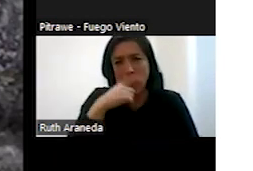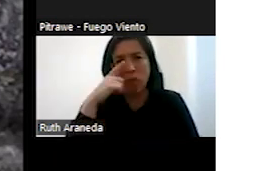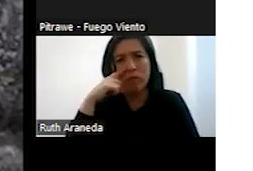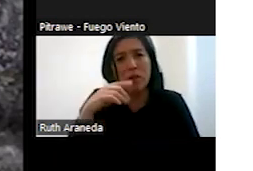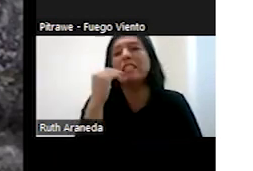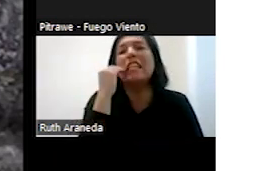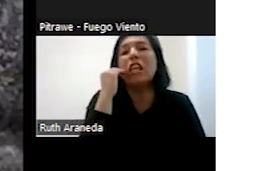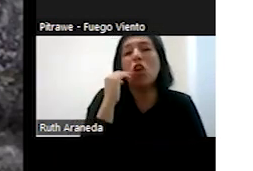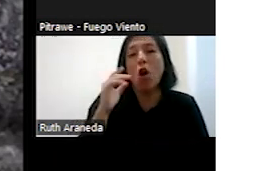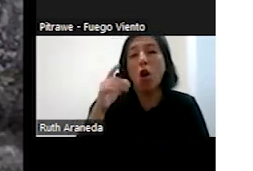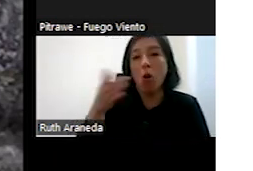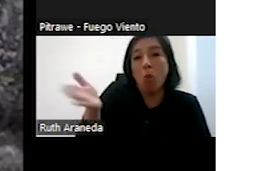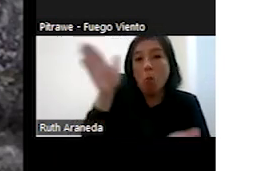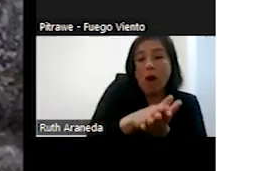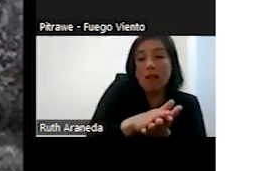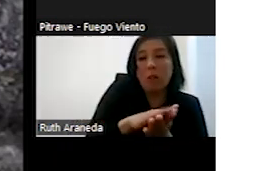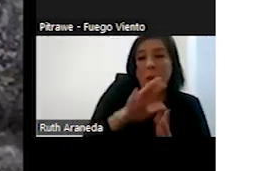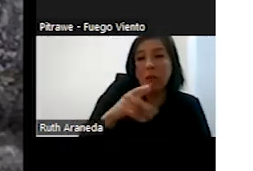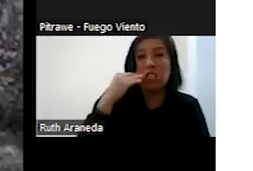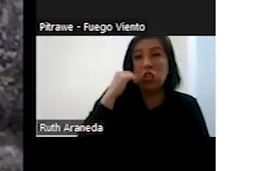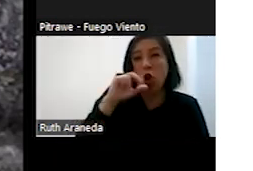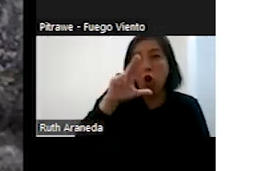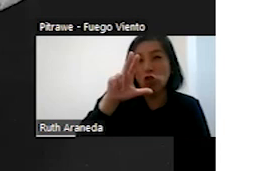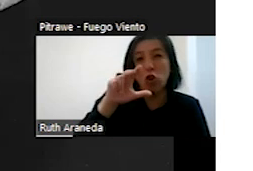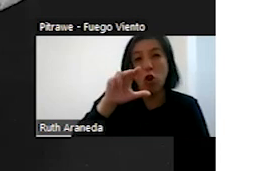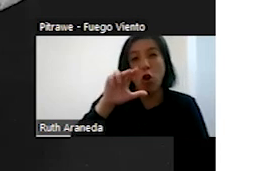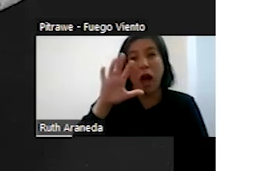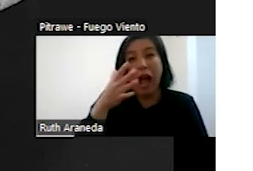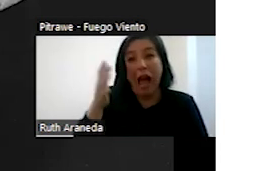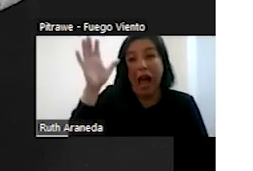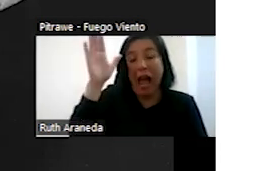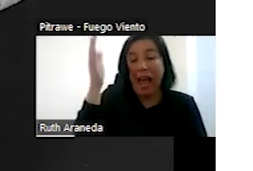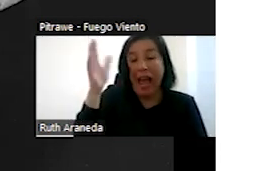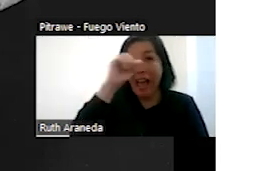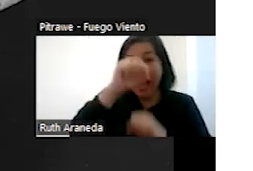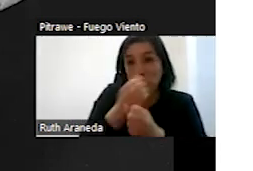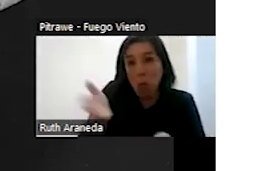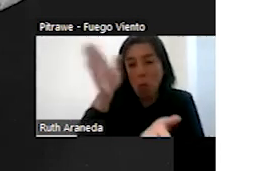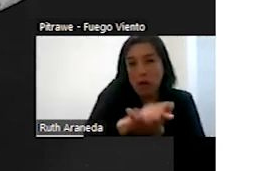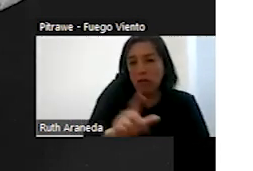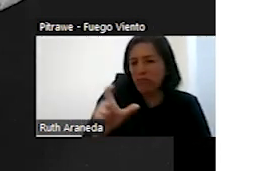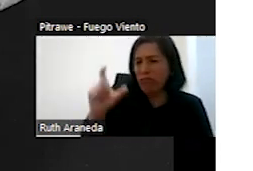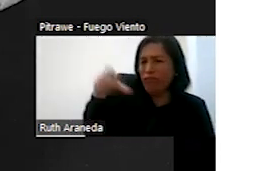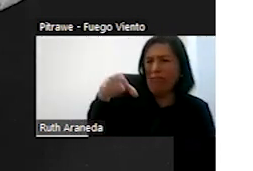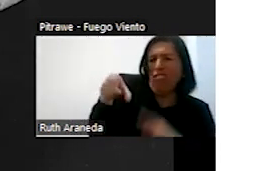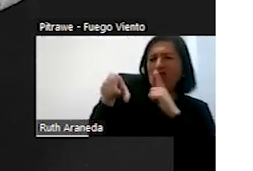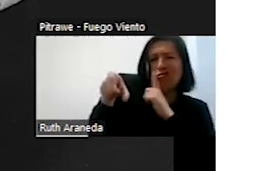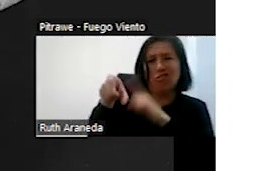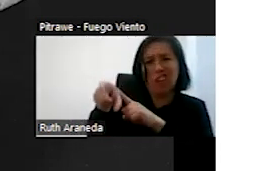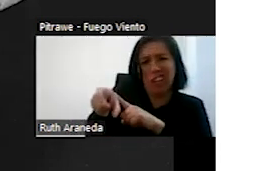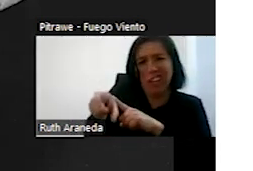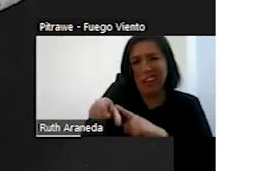niño, de unos 8 o 9 años, algo así, en Quillota. Y estas son las famosas clavas de la zona central y del sur, que no